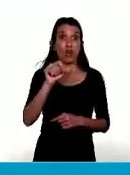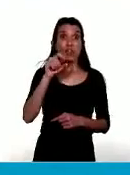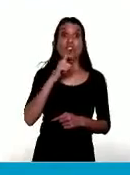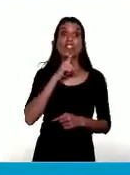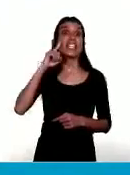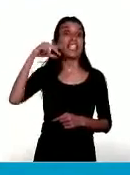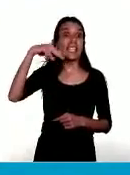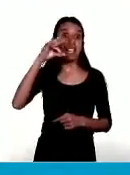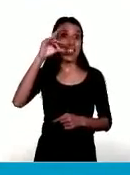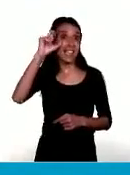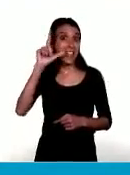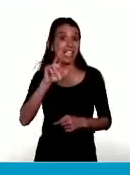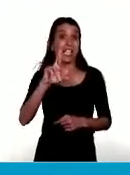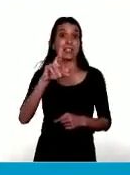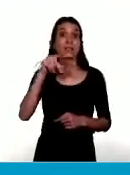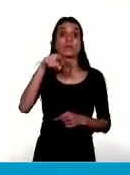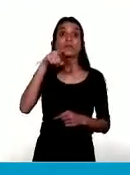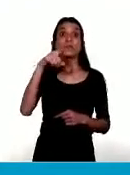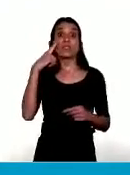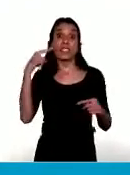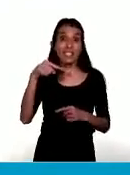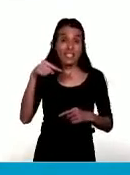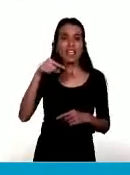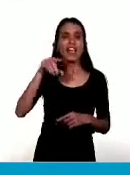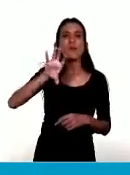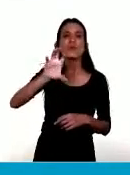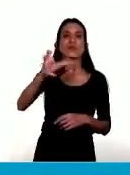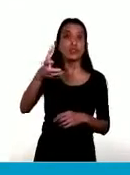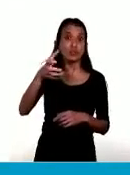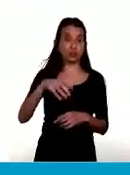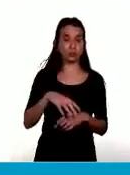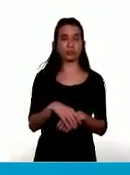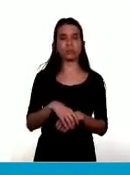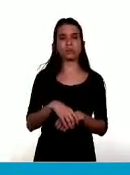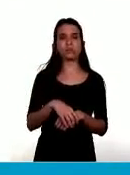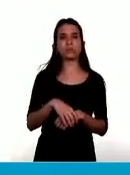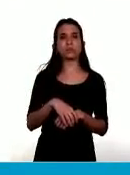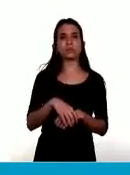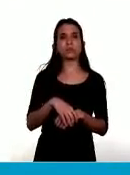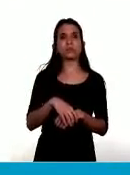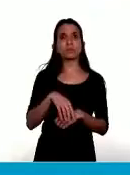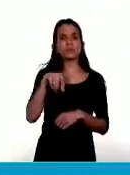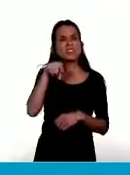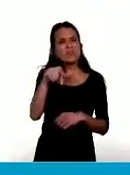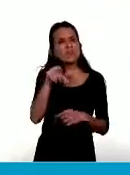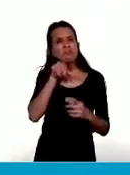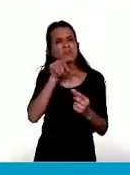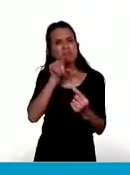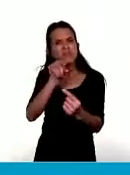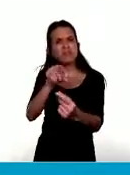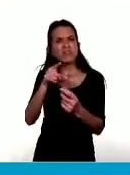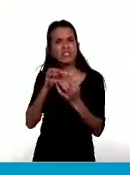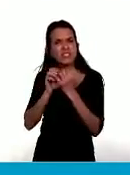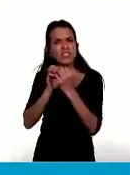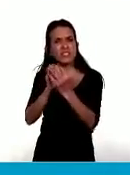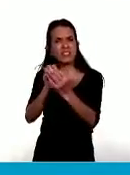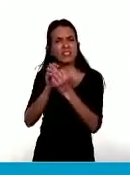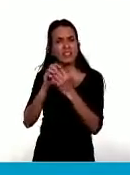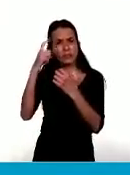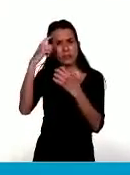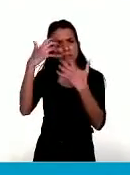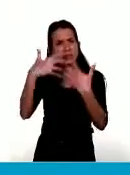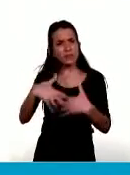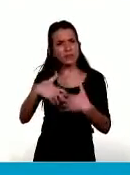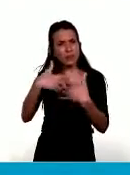momento el gobernador de la provincia, Antonio Cafiero. Entonces, celebro esa discusión y me permito